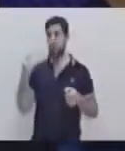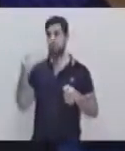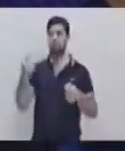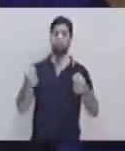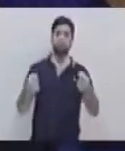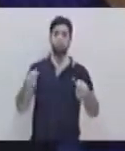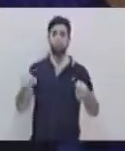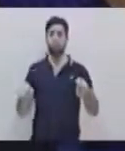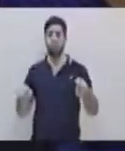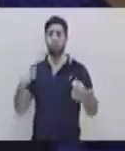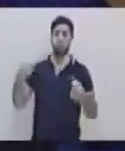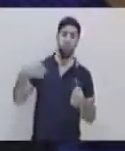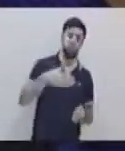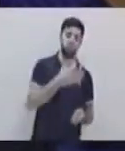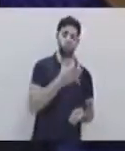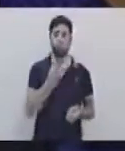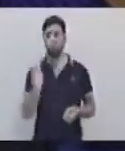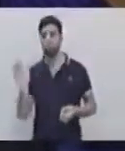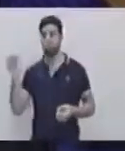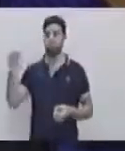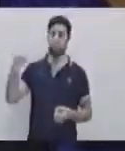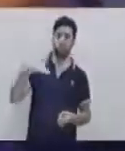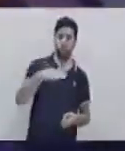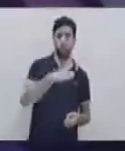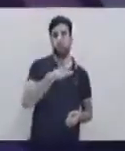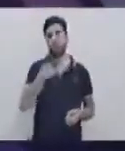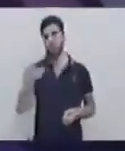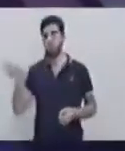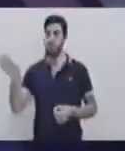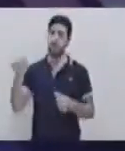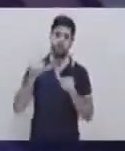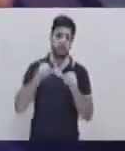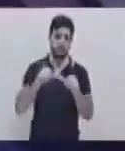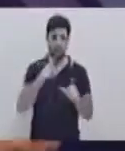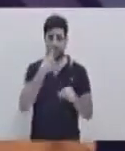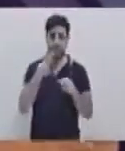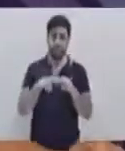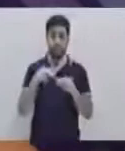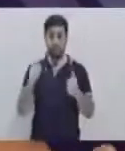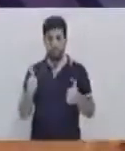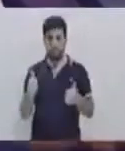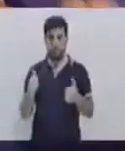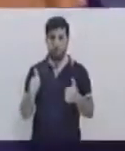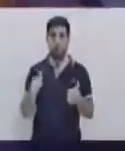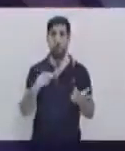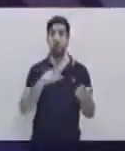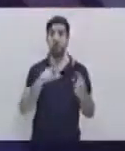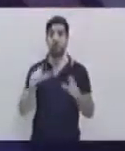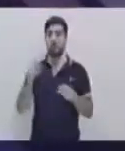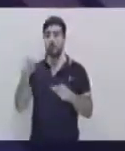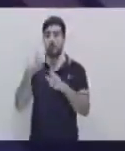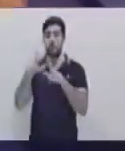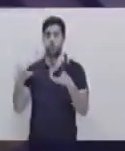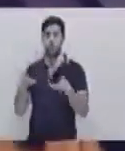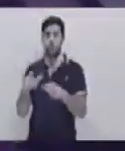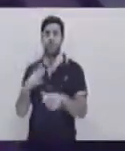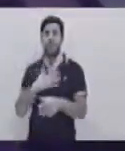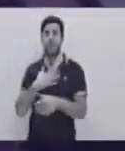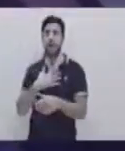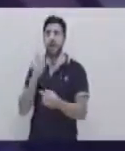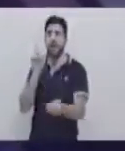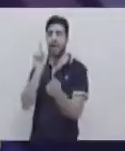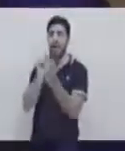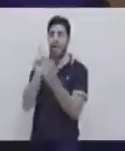Es una carretera con muchas curvas. Sigamos, por favor, todos bien acomodados en sus lugares. Estamos llegando por los